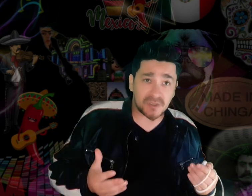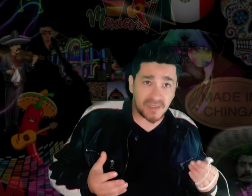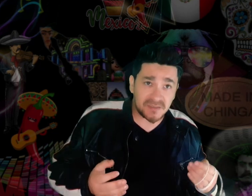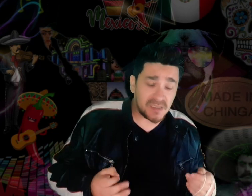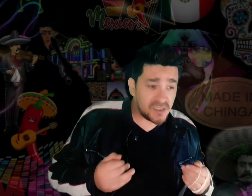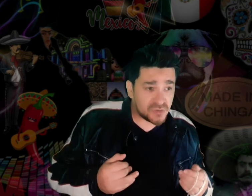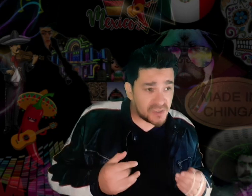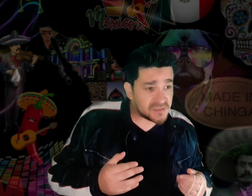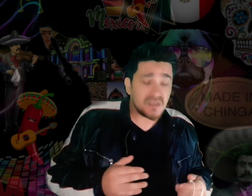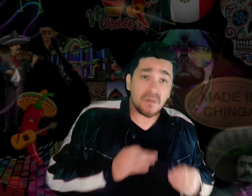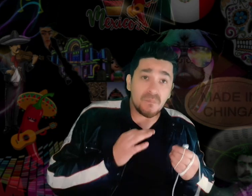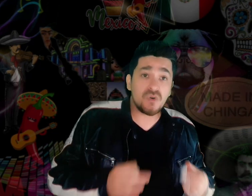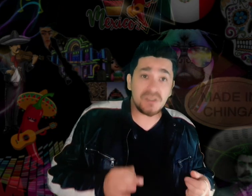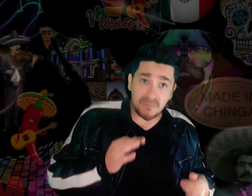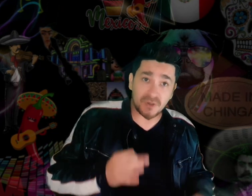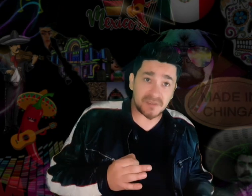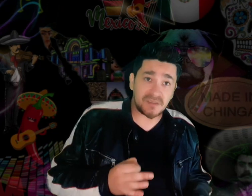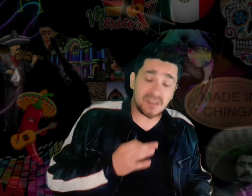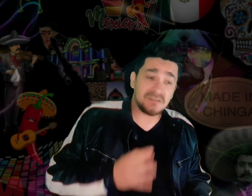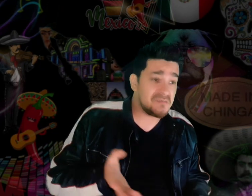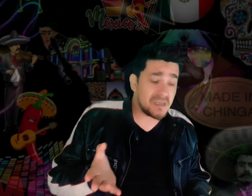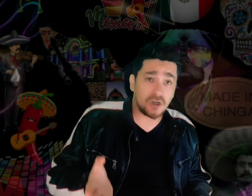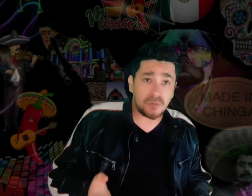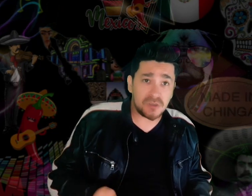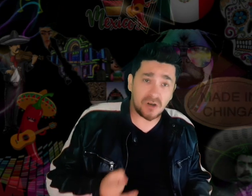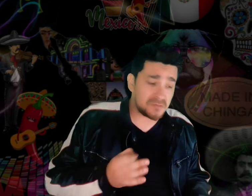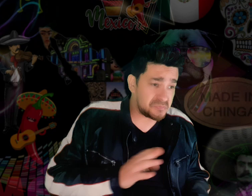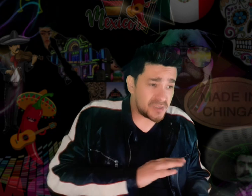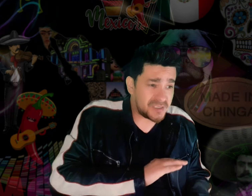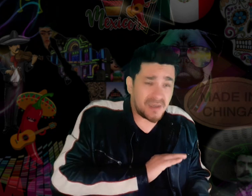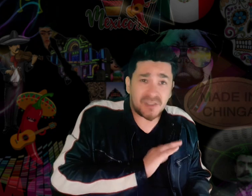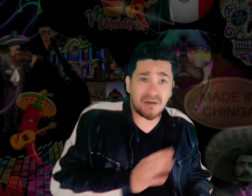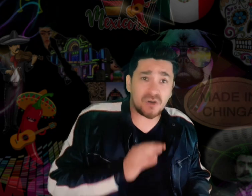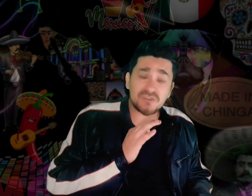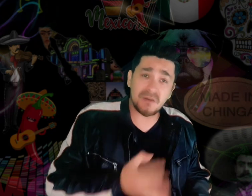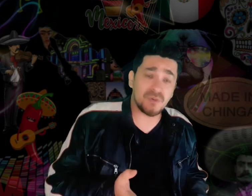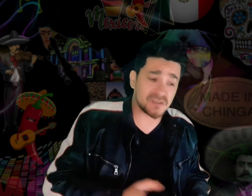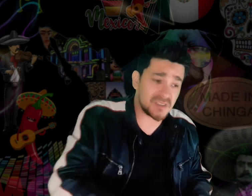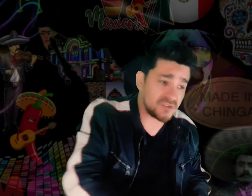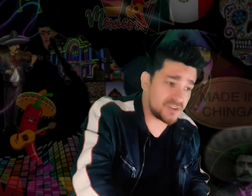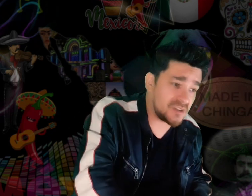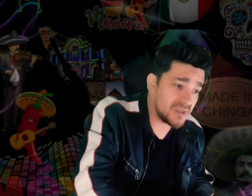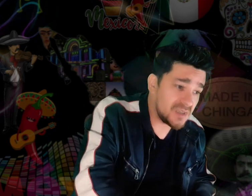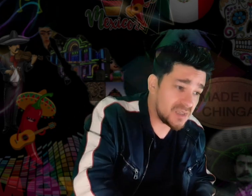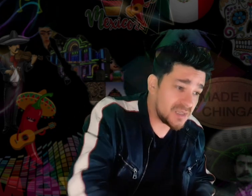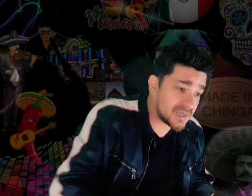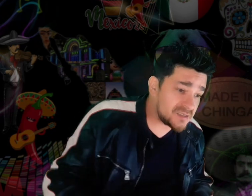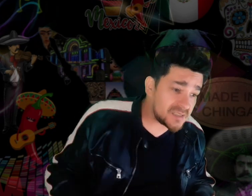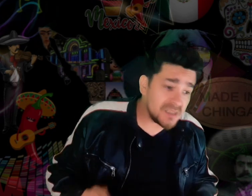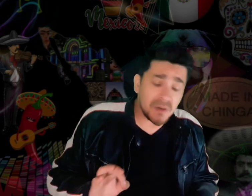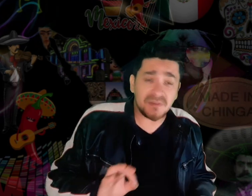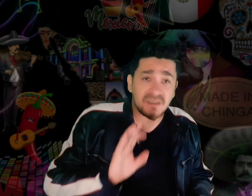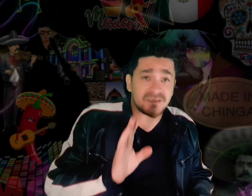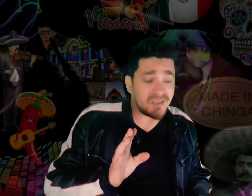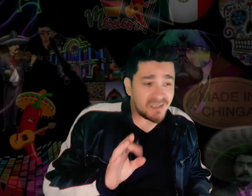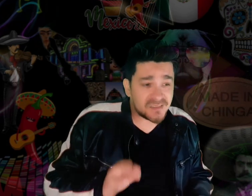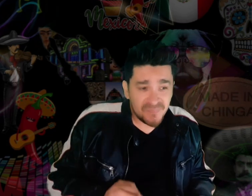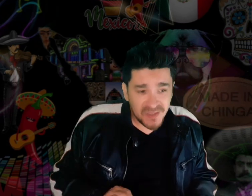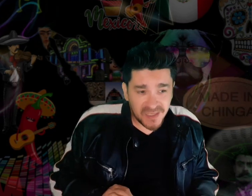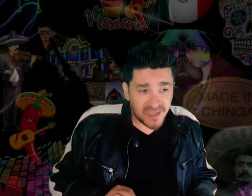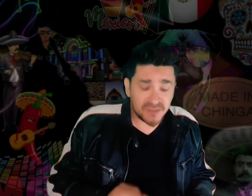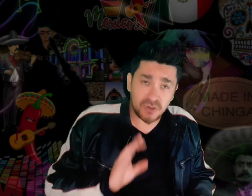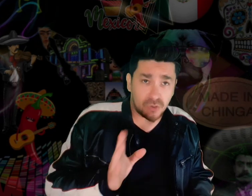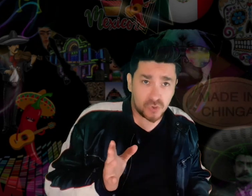muy importante, y eso es muy importante a nivel económico porque trae trabajo 100%, ¿no? Gente, simplemente